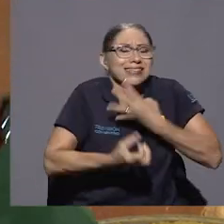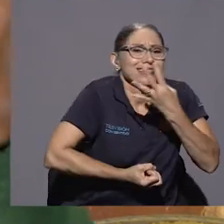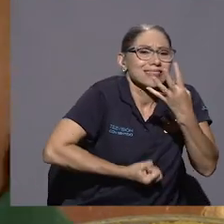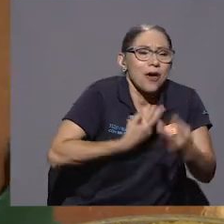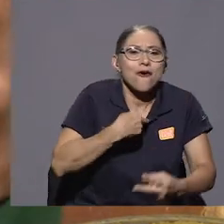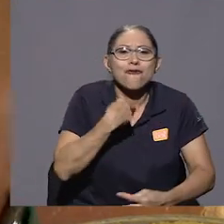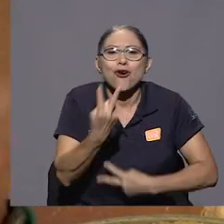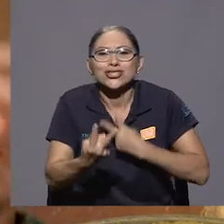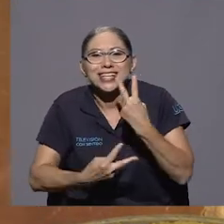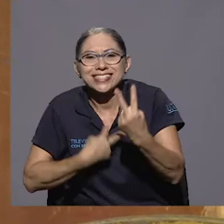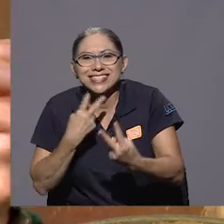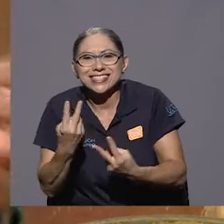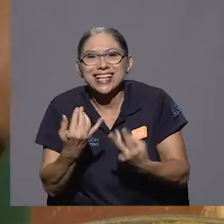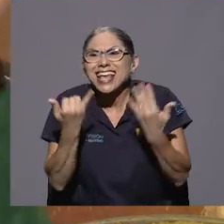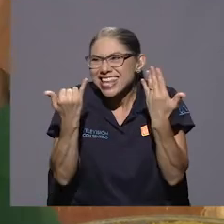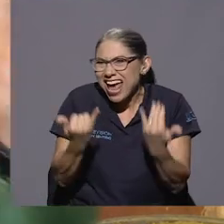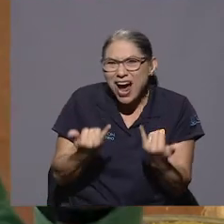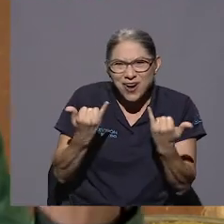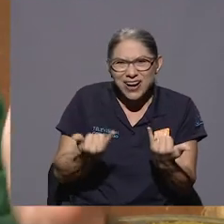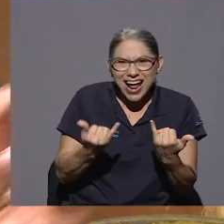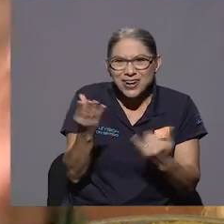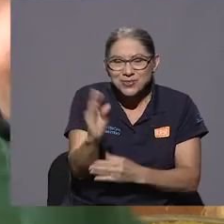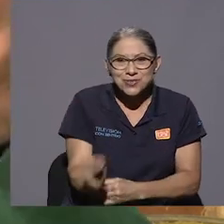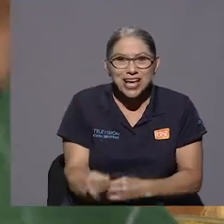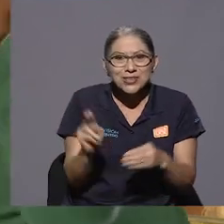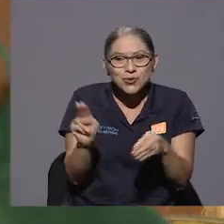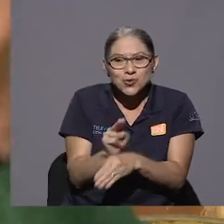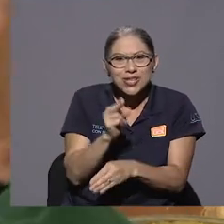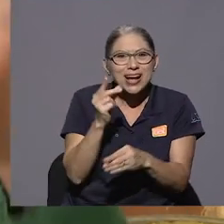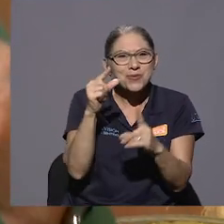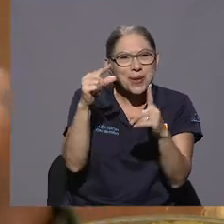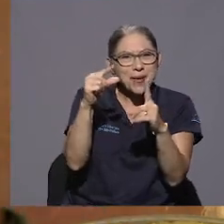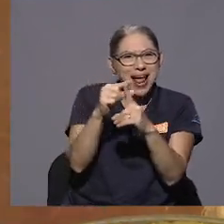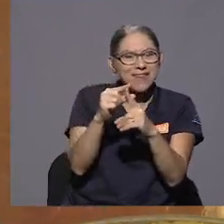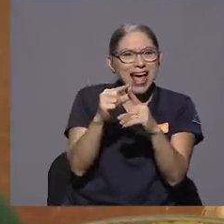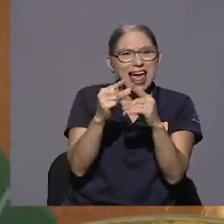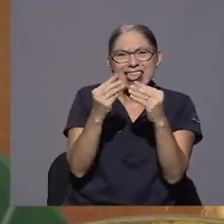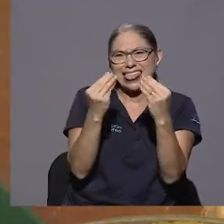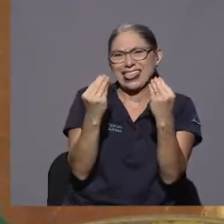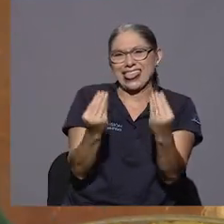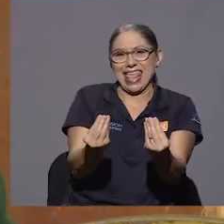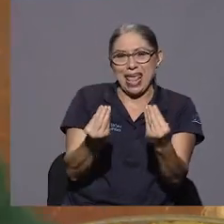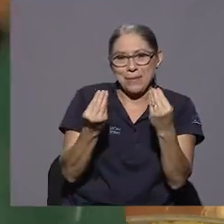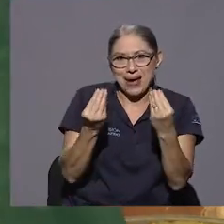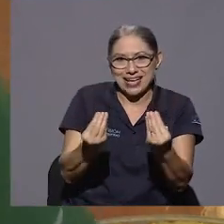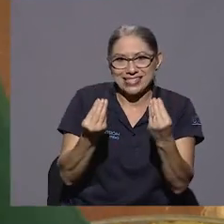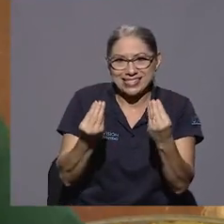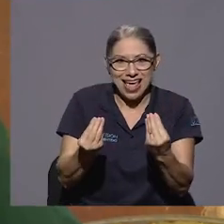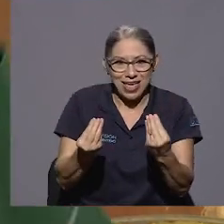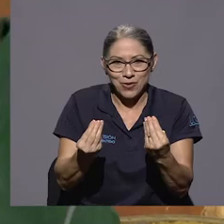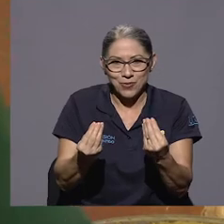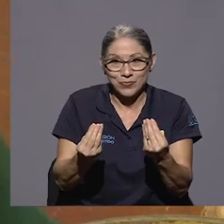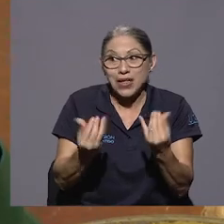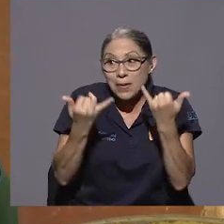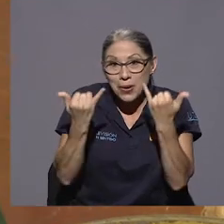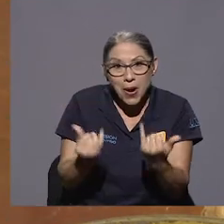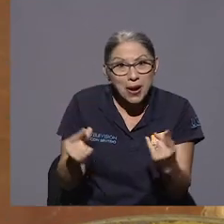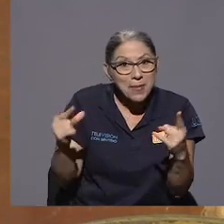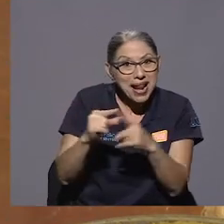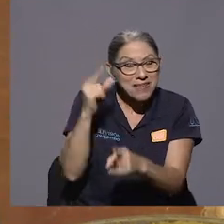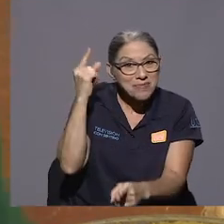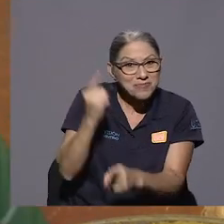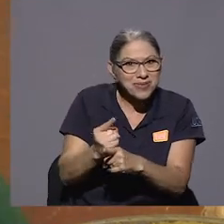ese adjetivo que usan muchos los muchachos para todo es demasiado. Pero, o sea, en este momento, esta palabra es la